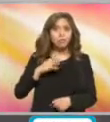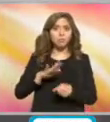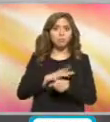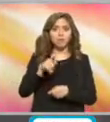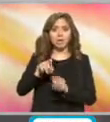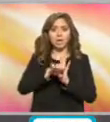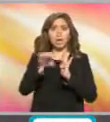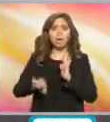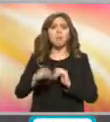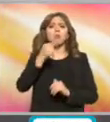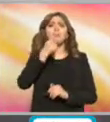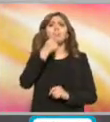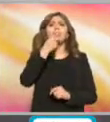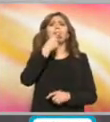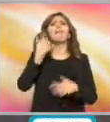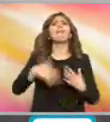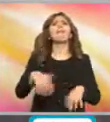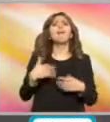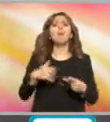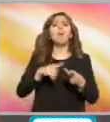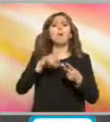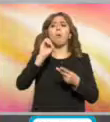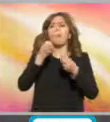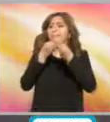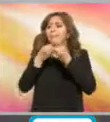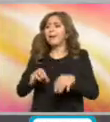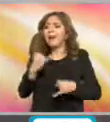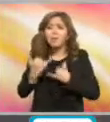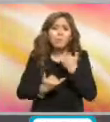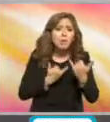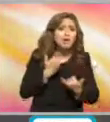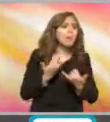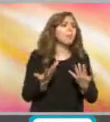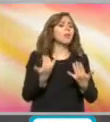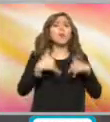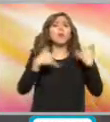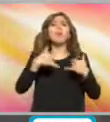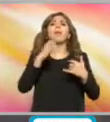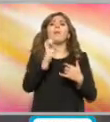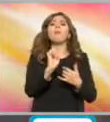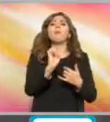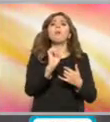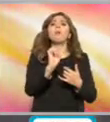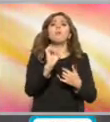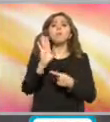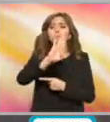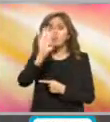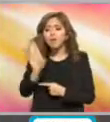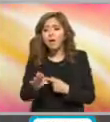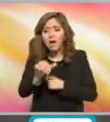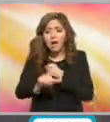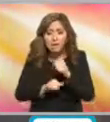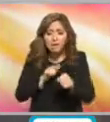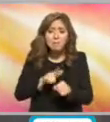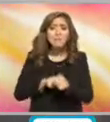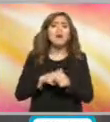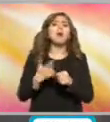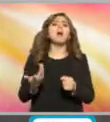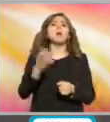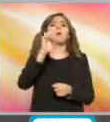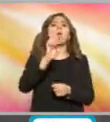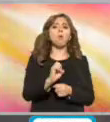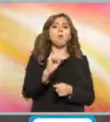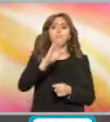que le dolió, que se le perdiera un juguete, que murió un animal, una mascota o